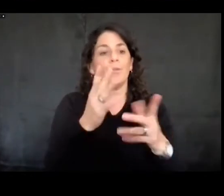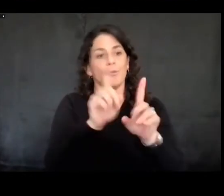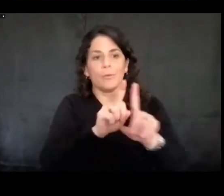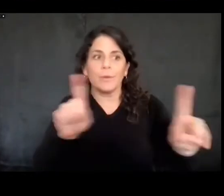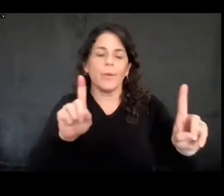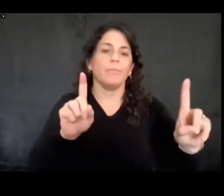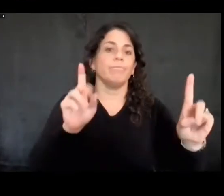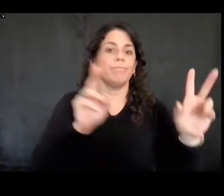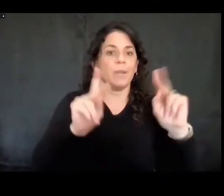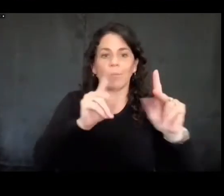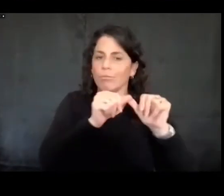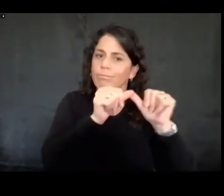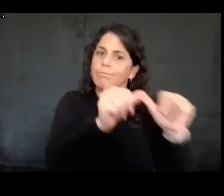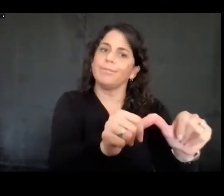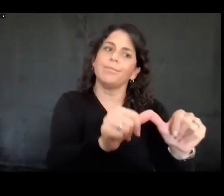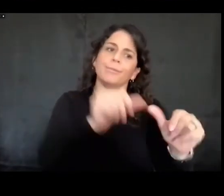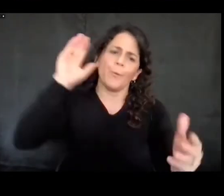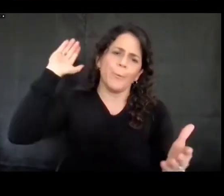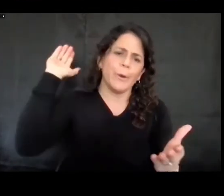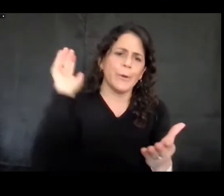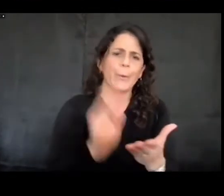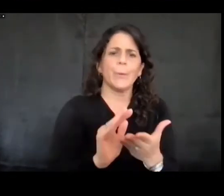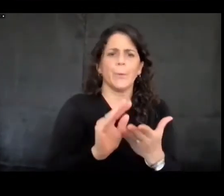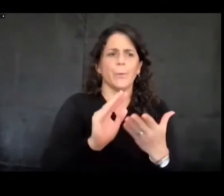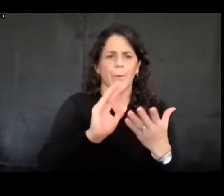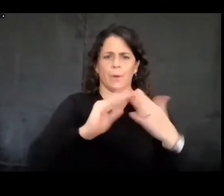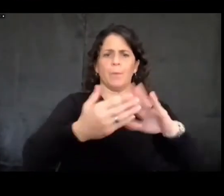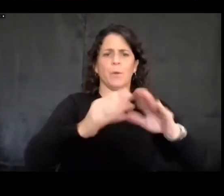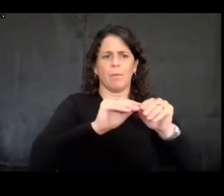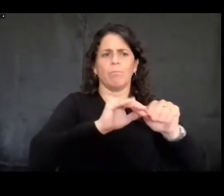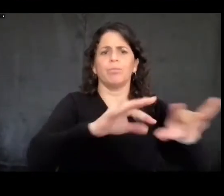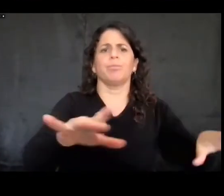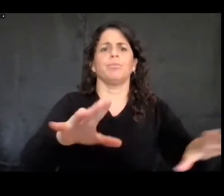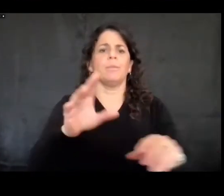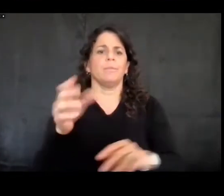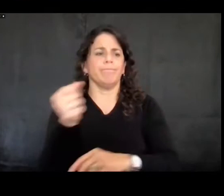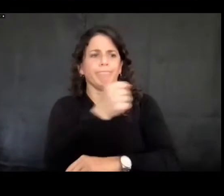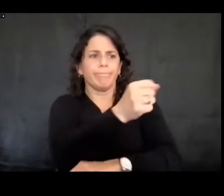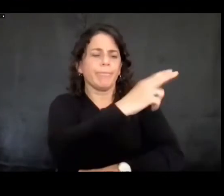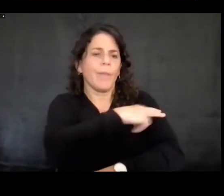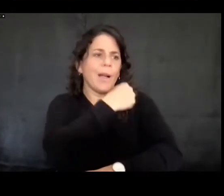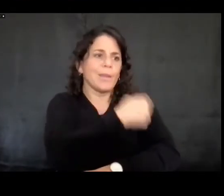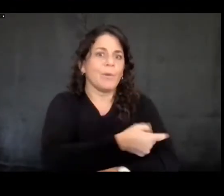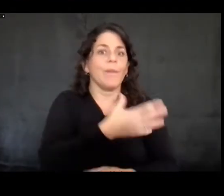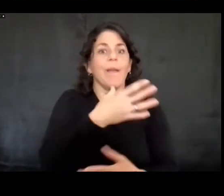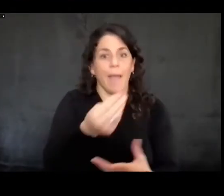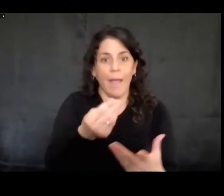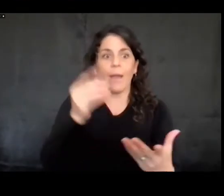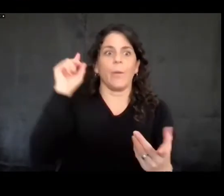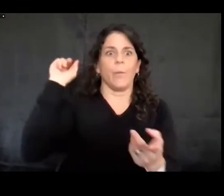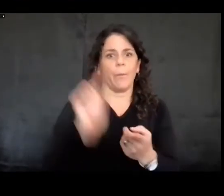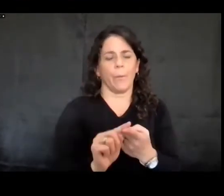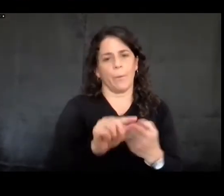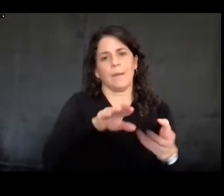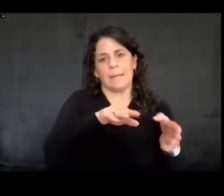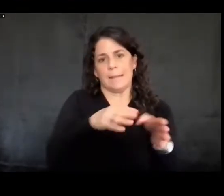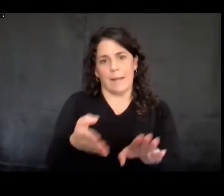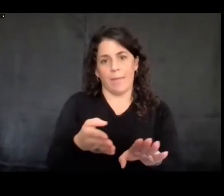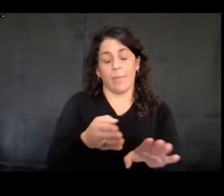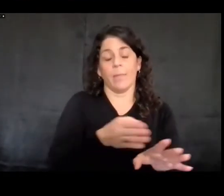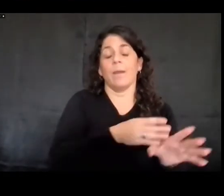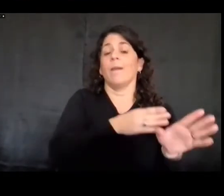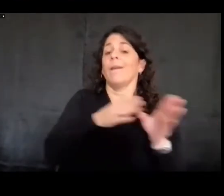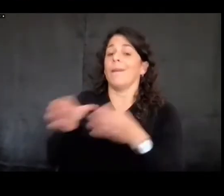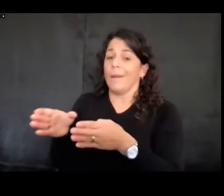distancias más caras y estamos tratando de evitarlo reduciendo la hospitalización y la cantidad de casos